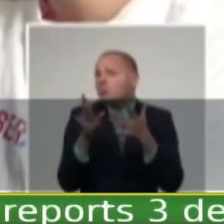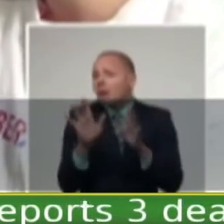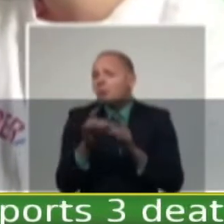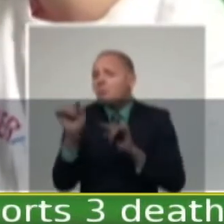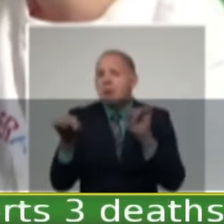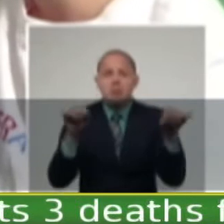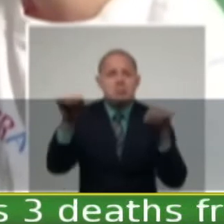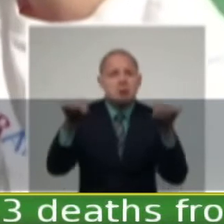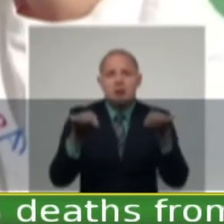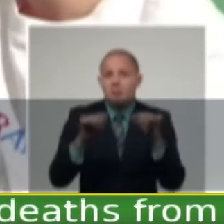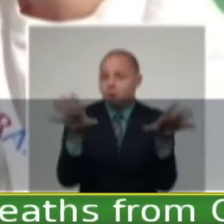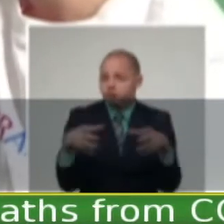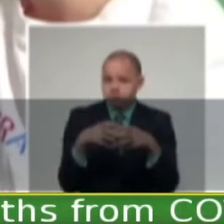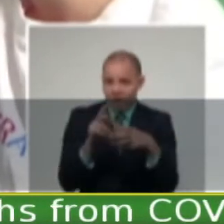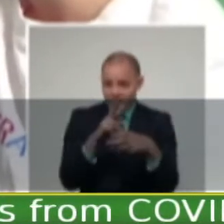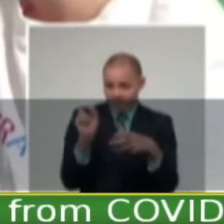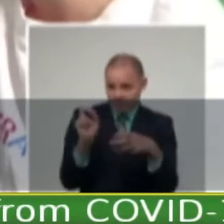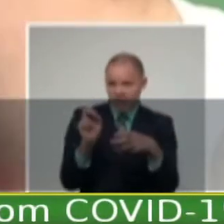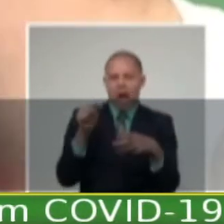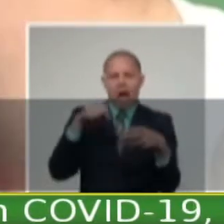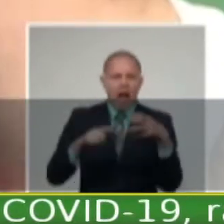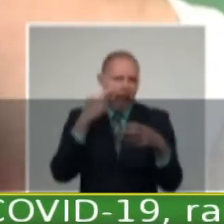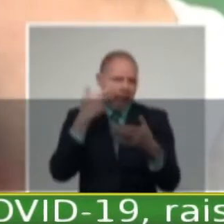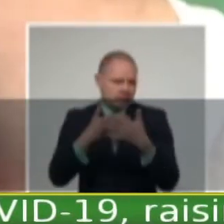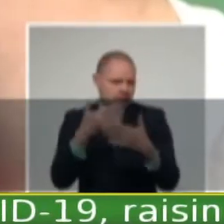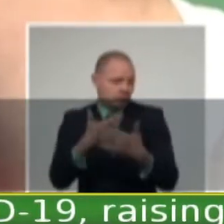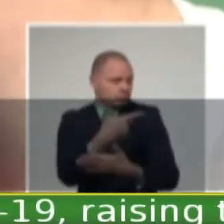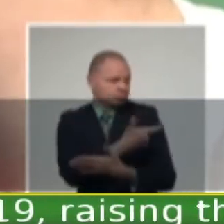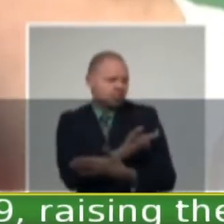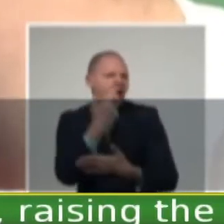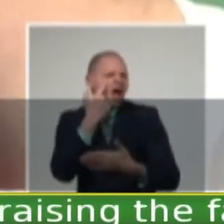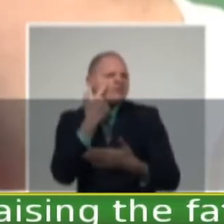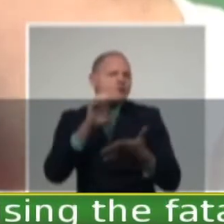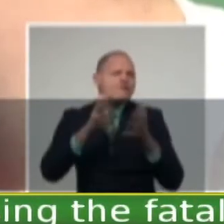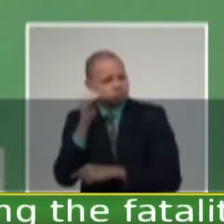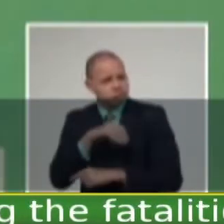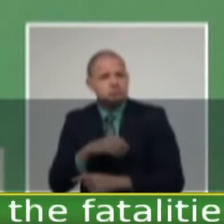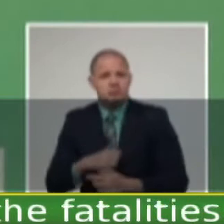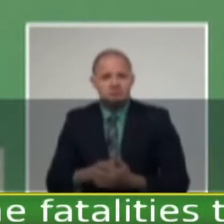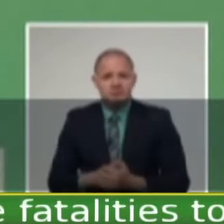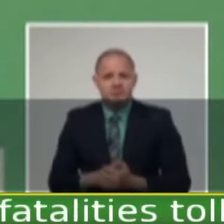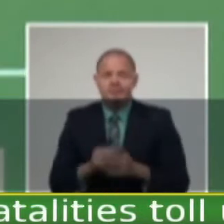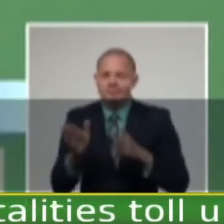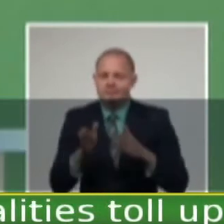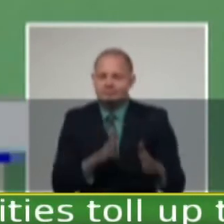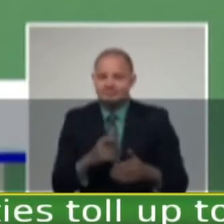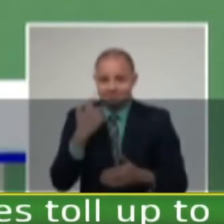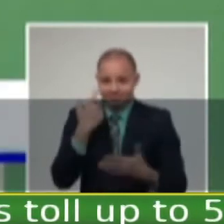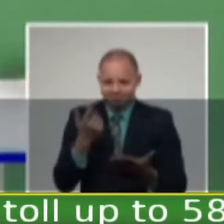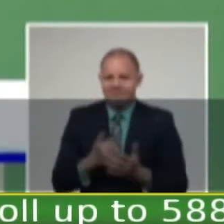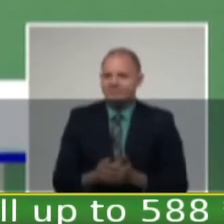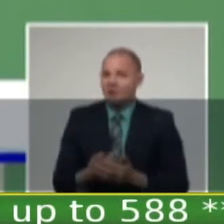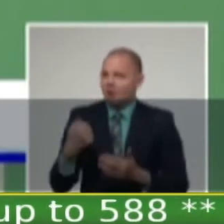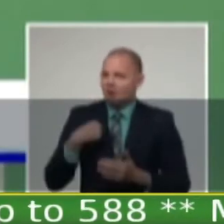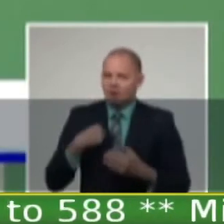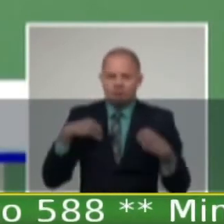la seguridad, reactogenicidad e inmunogenicidad de este candidato vacunal. Primero significa un orgullo